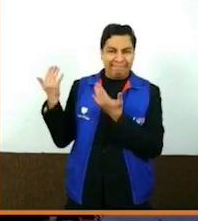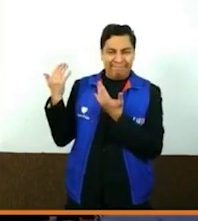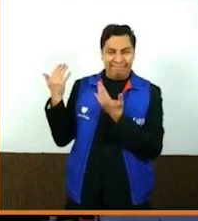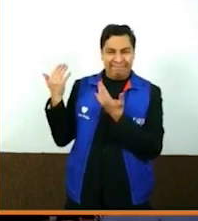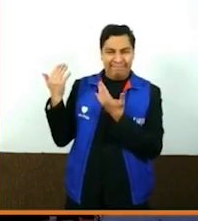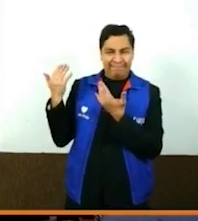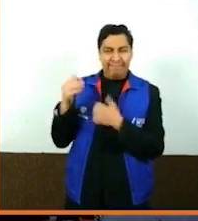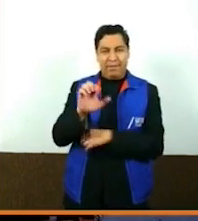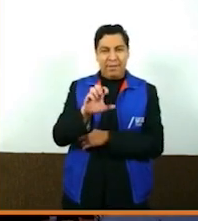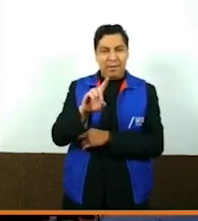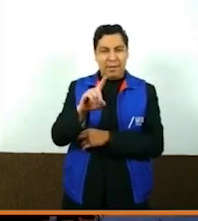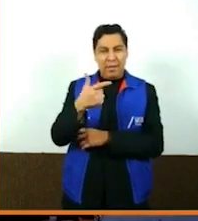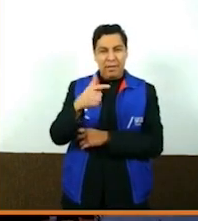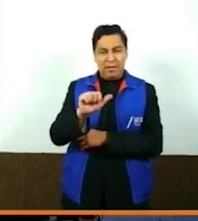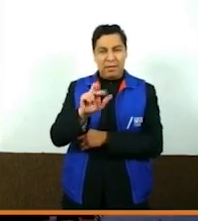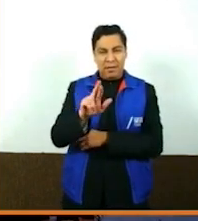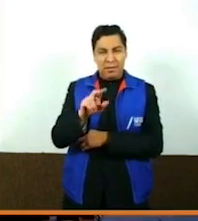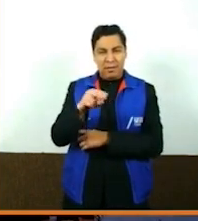A Edgar Niebla,